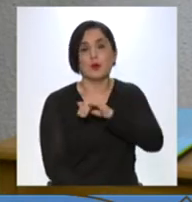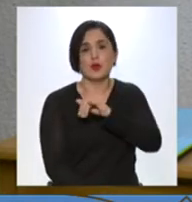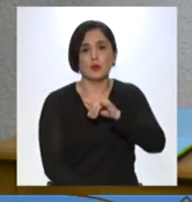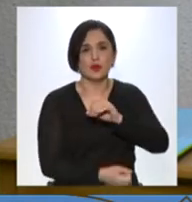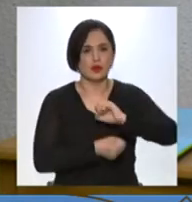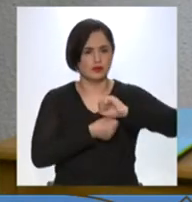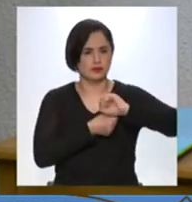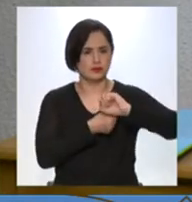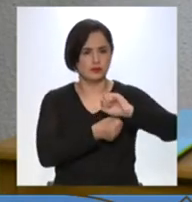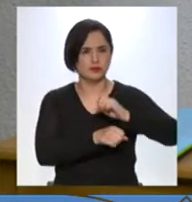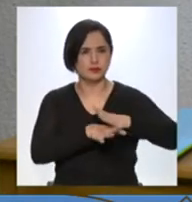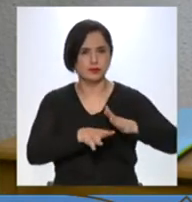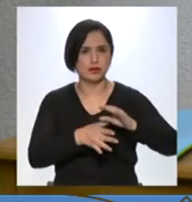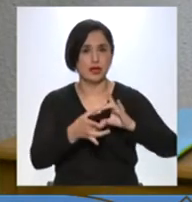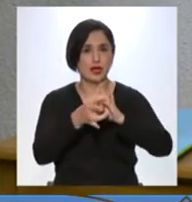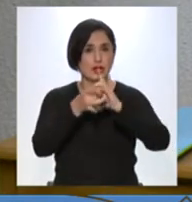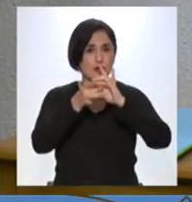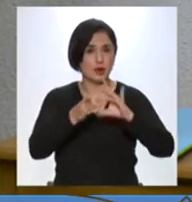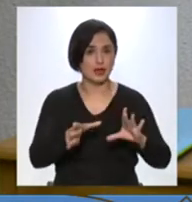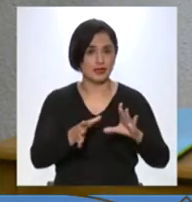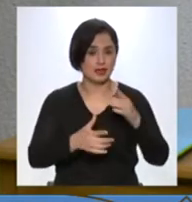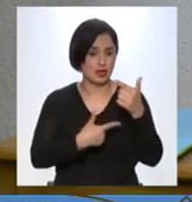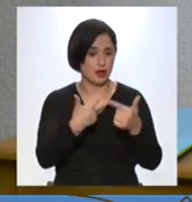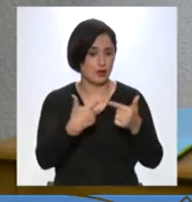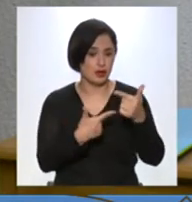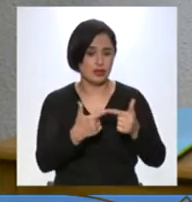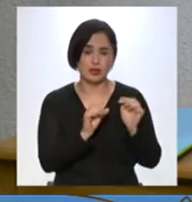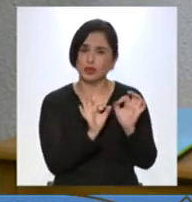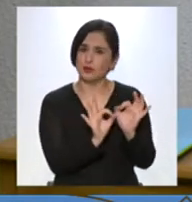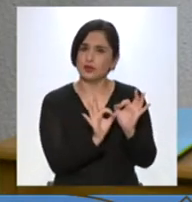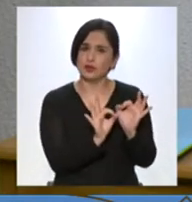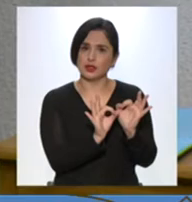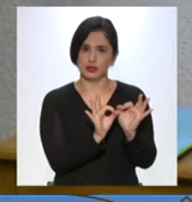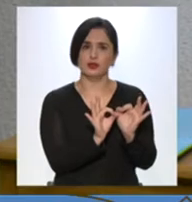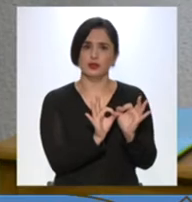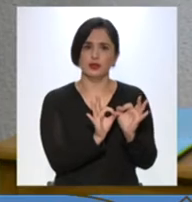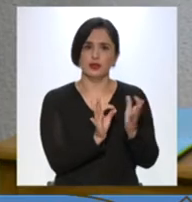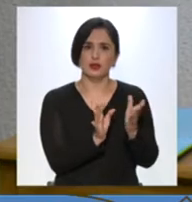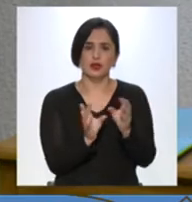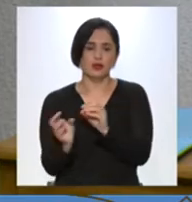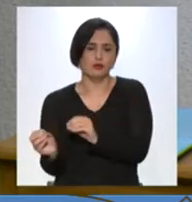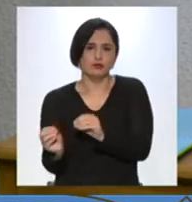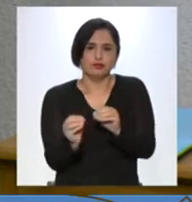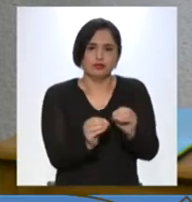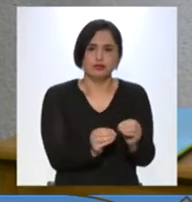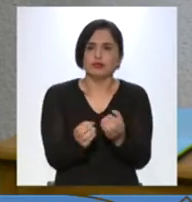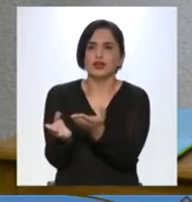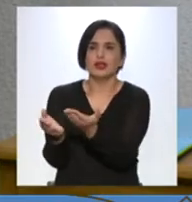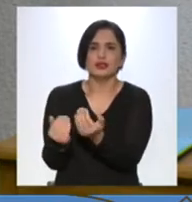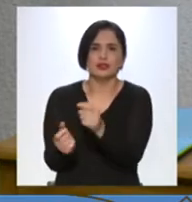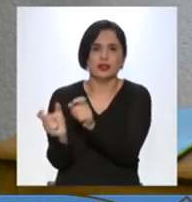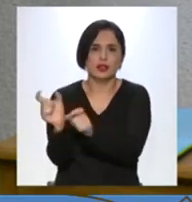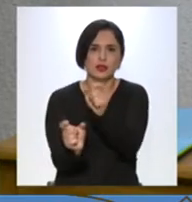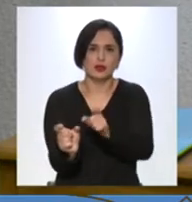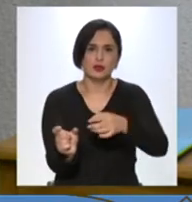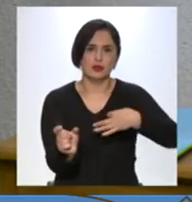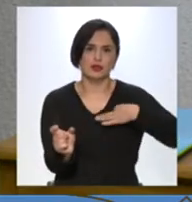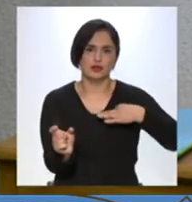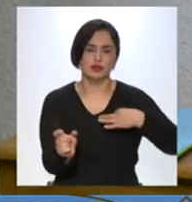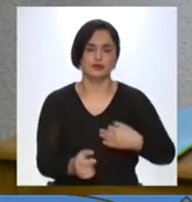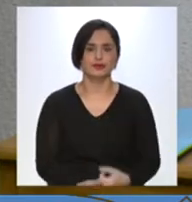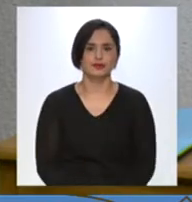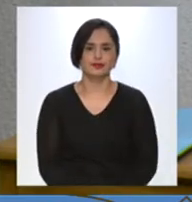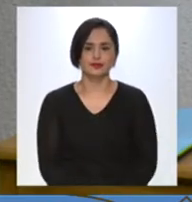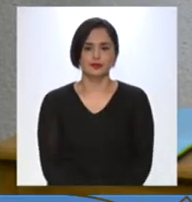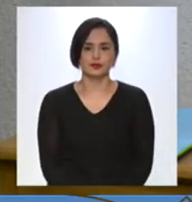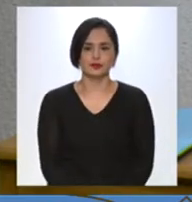estallido social, la democracia y en general la política en particular, han quedado desfasadas de las necesidades de la población.